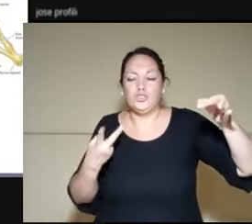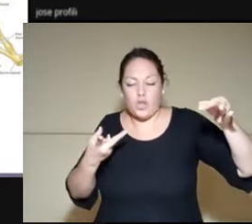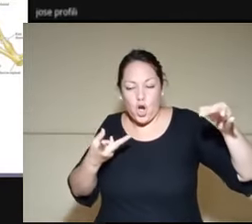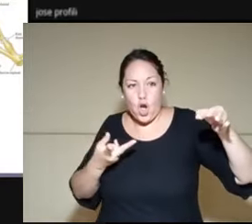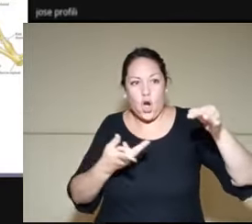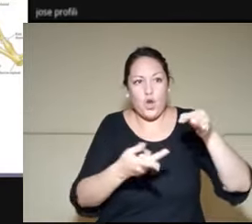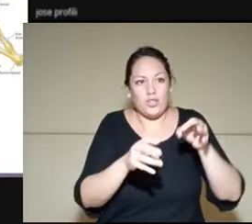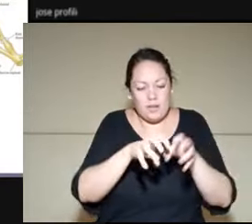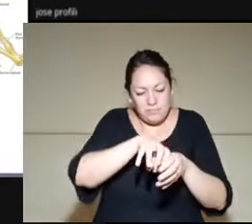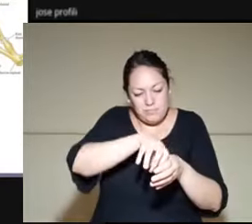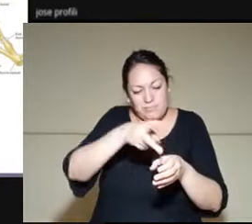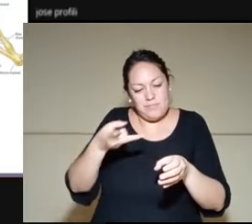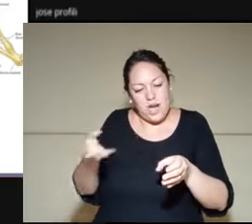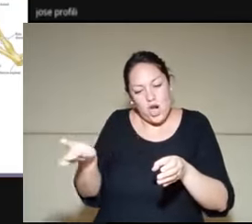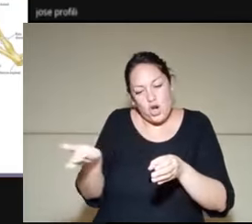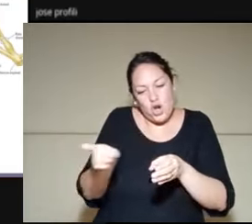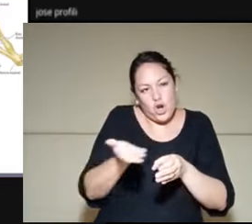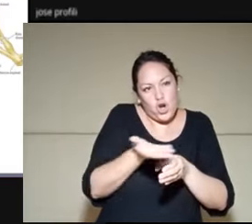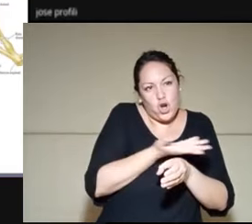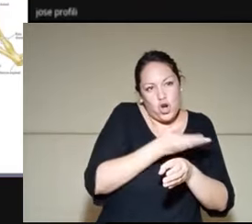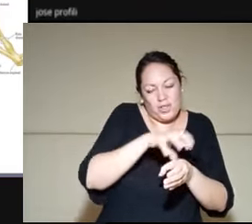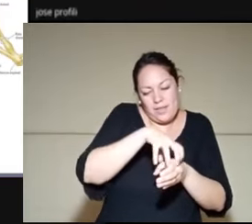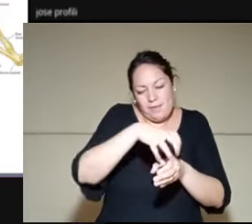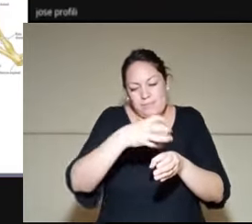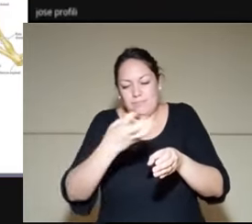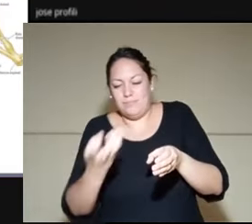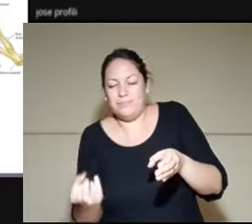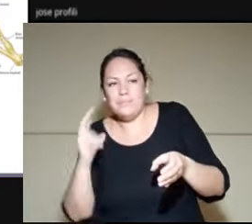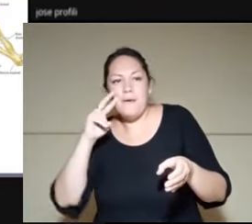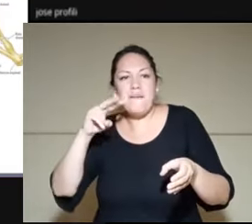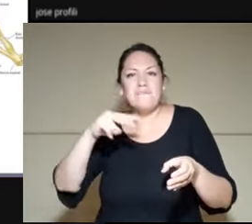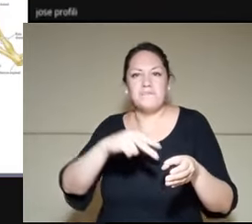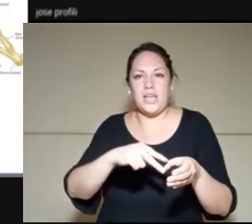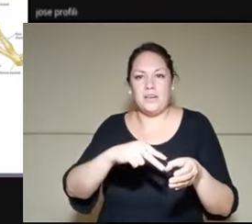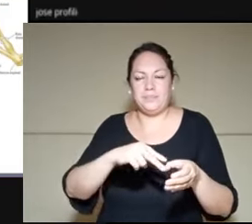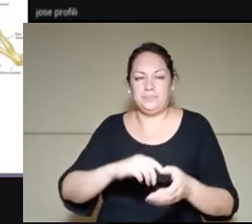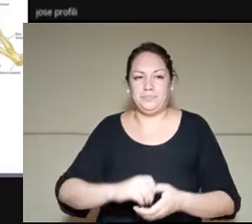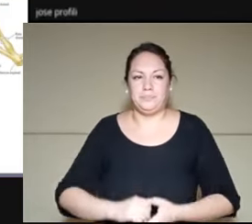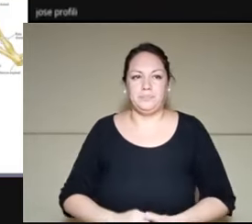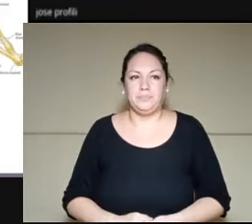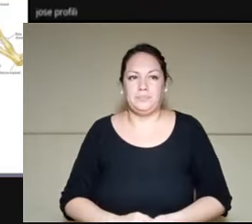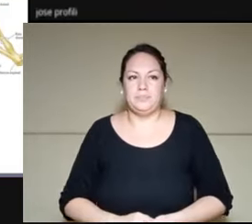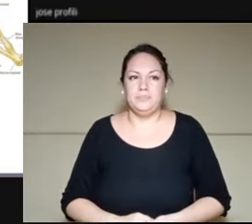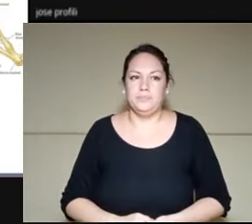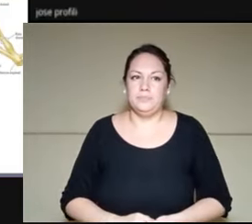nosotros hacemos un corte y se las muestro acá afuera. ¿Ven? Esto es un corte de la médula espinal.